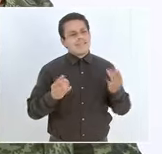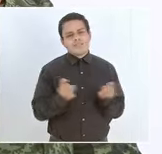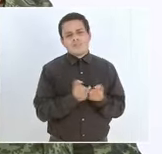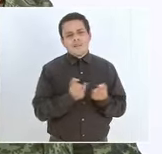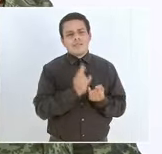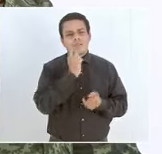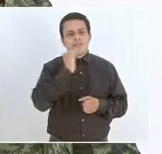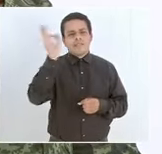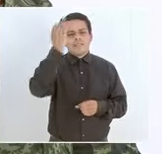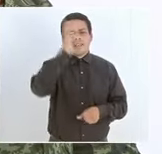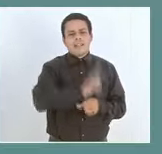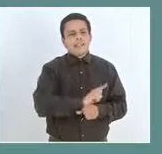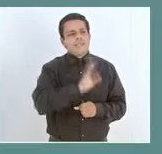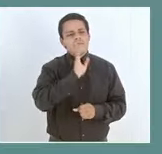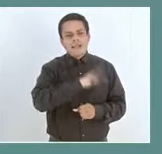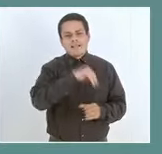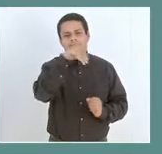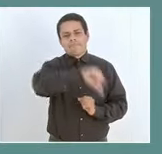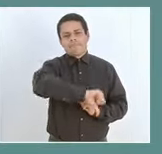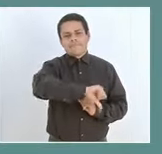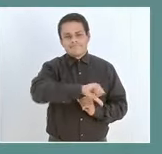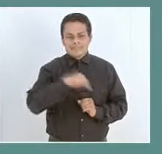lamentablemente la Policía Federal,